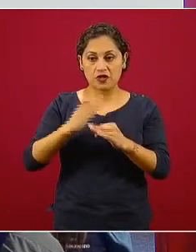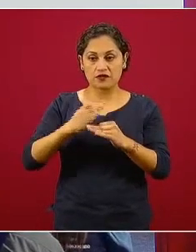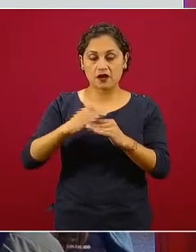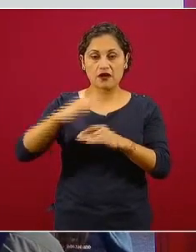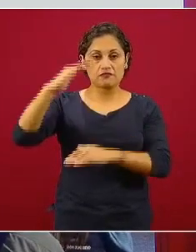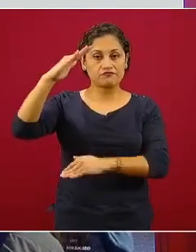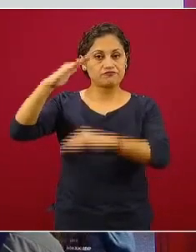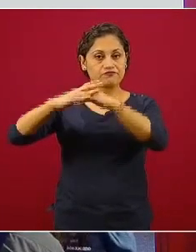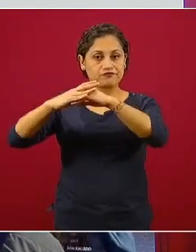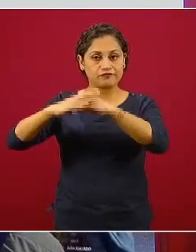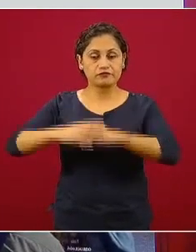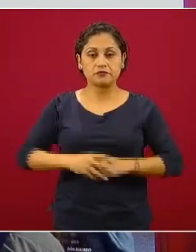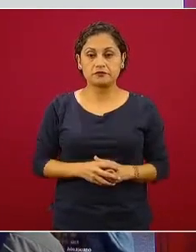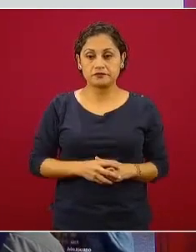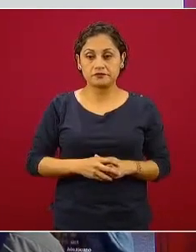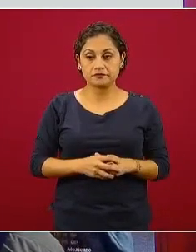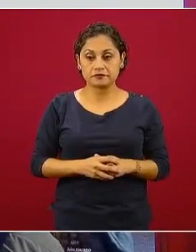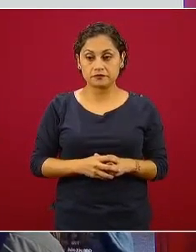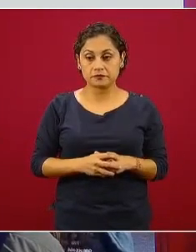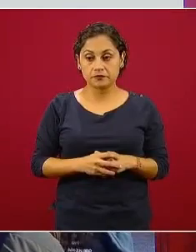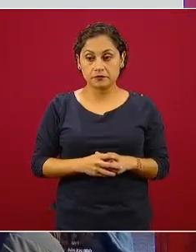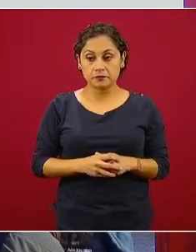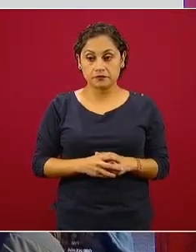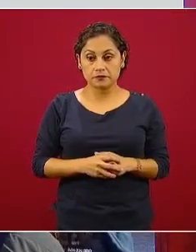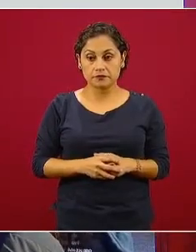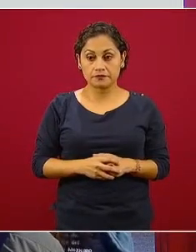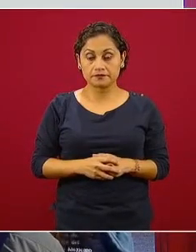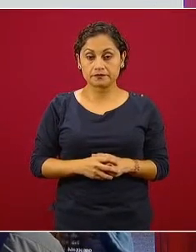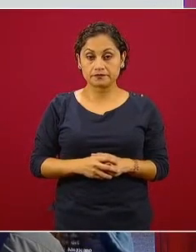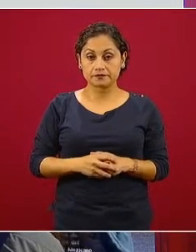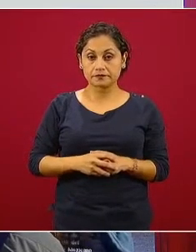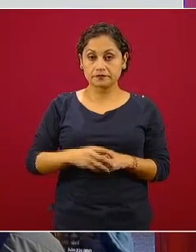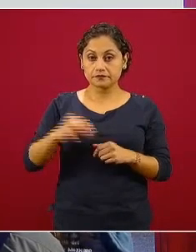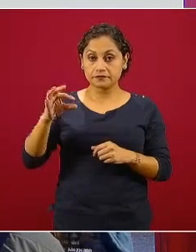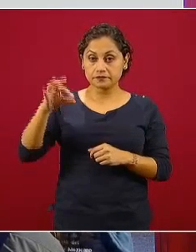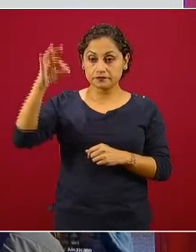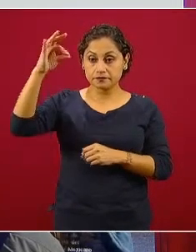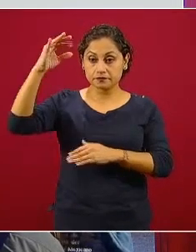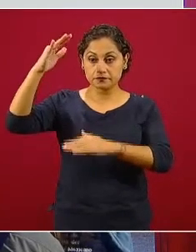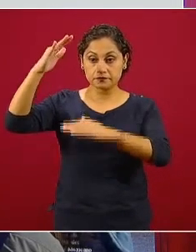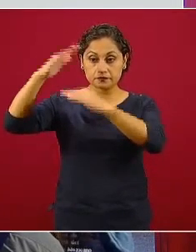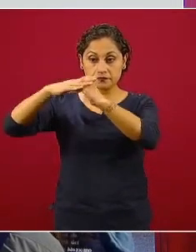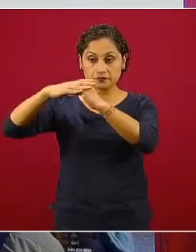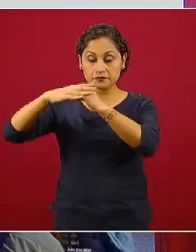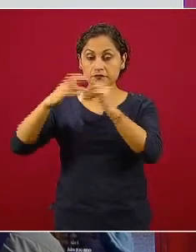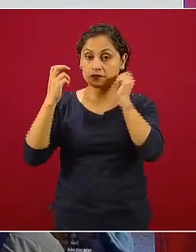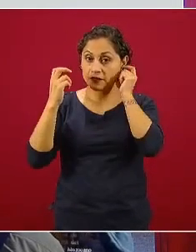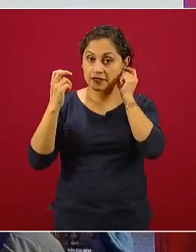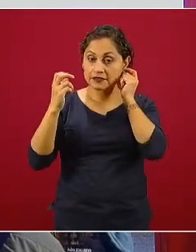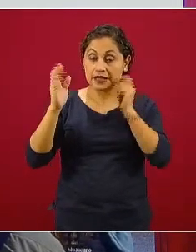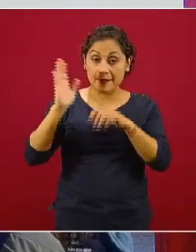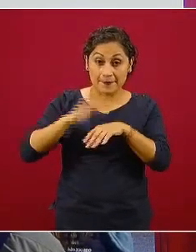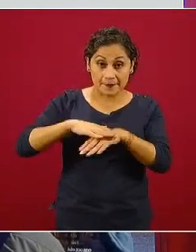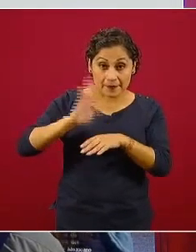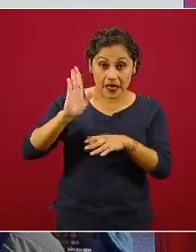estas barras. En el punto más alto, es decir, el día de mayor mortalidad, llegamos